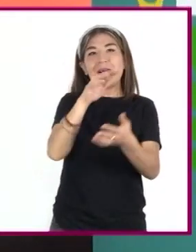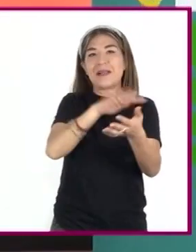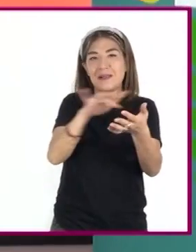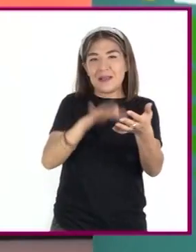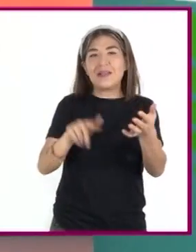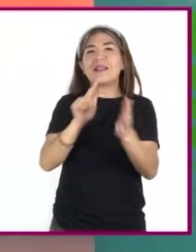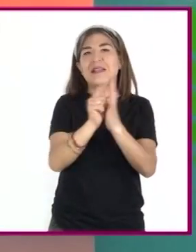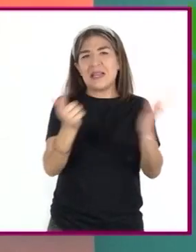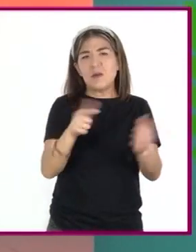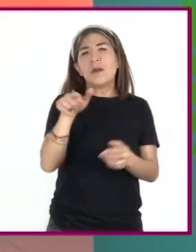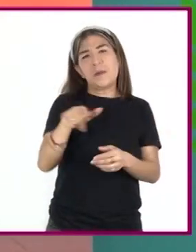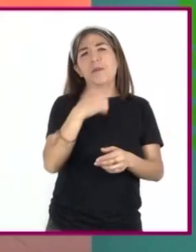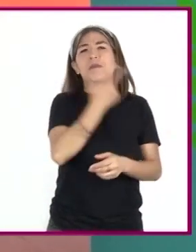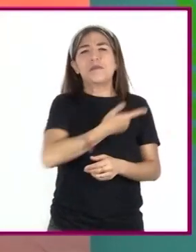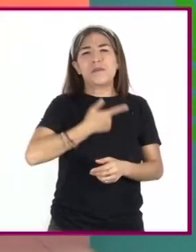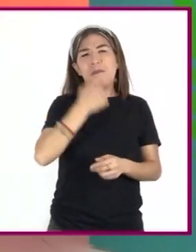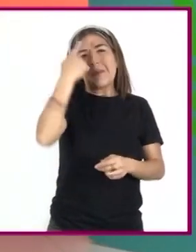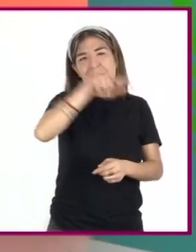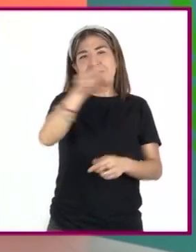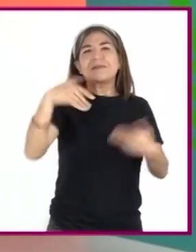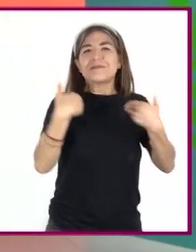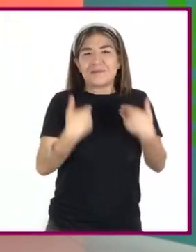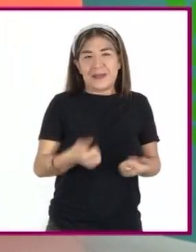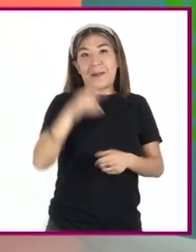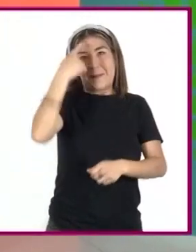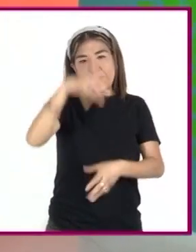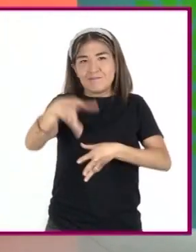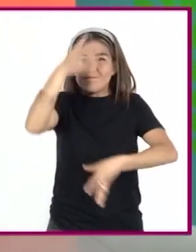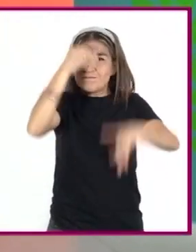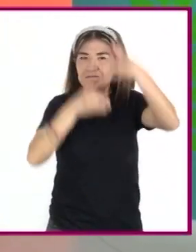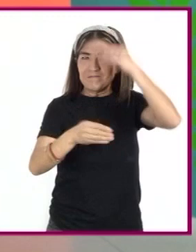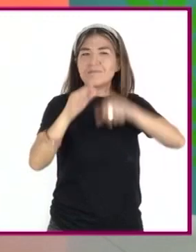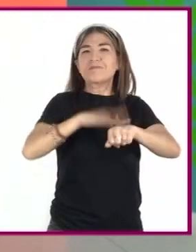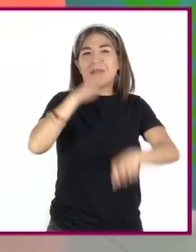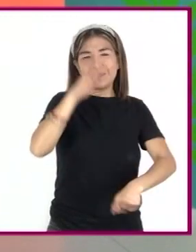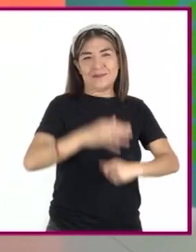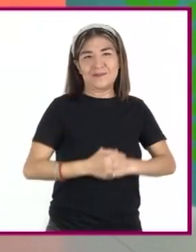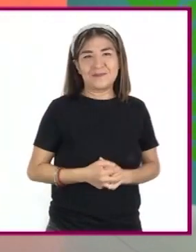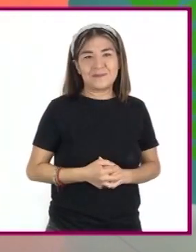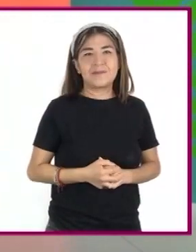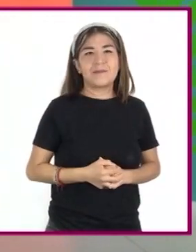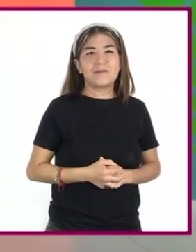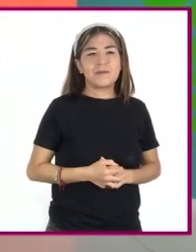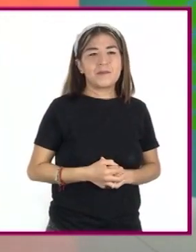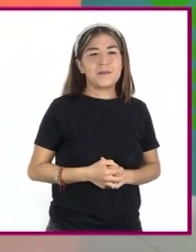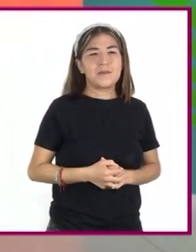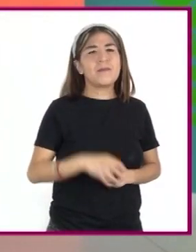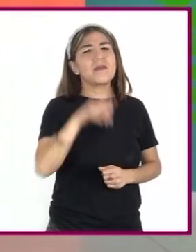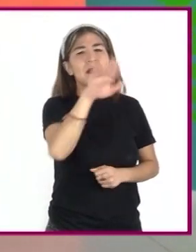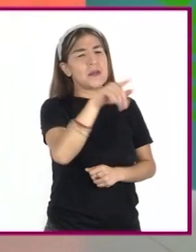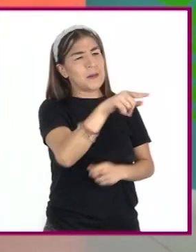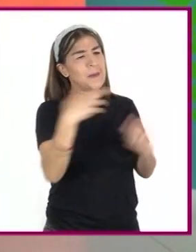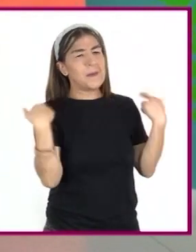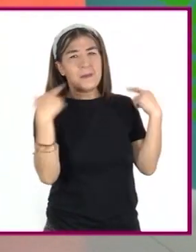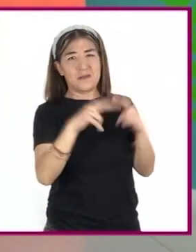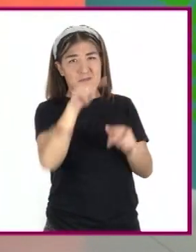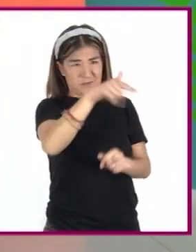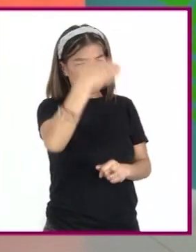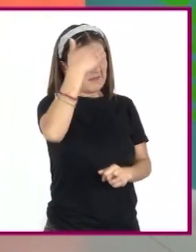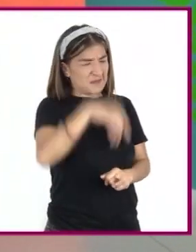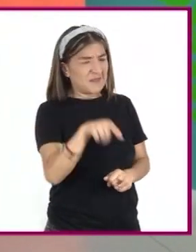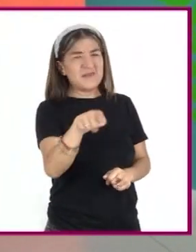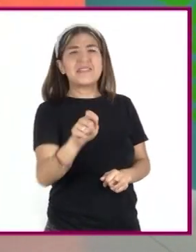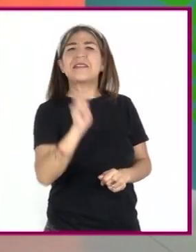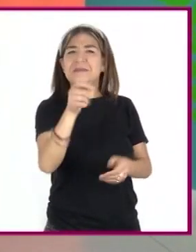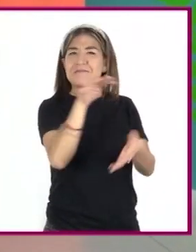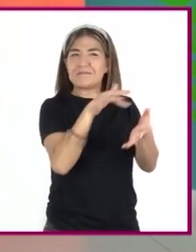lectura amena que les dejará muchos aprendizajes. ¿Sabes, maestro? Esta lectura tiene algo